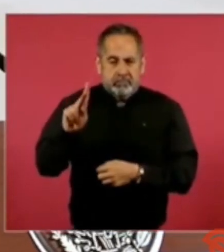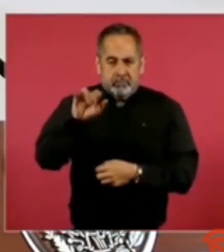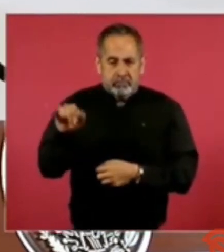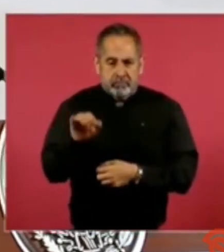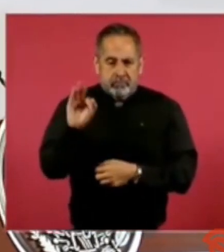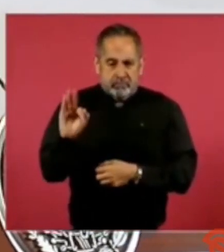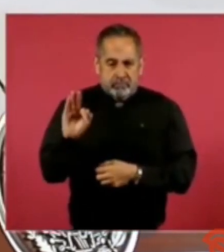acerca de lo que está sucediendo. Gracias. Gracias.